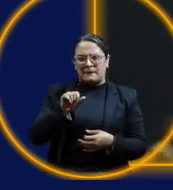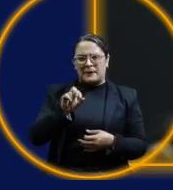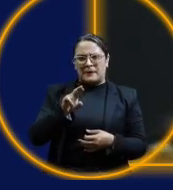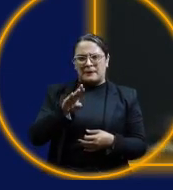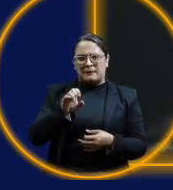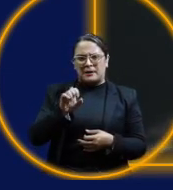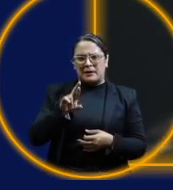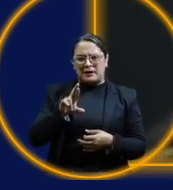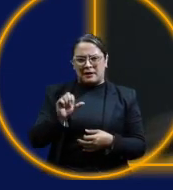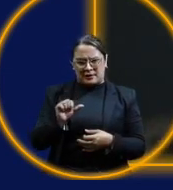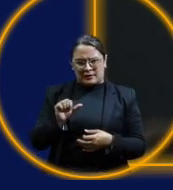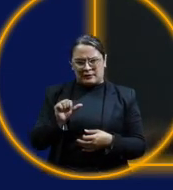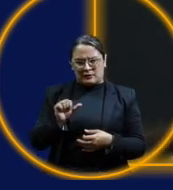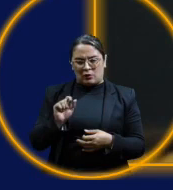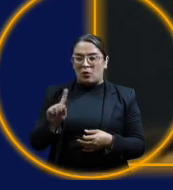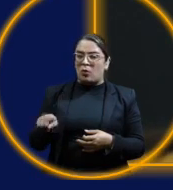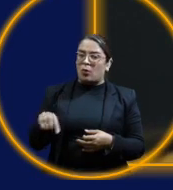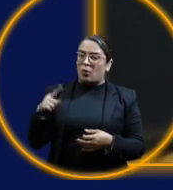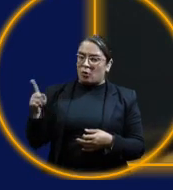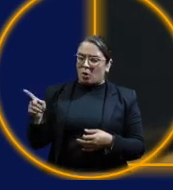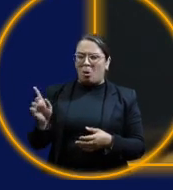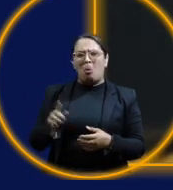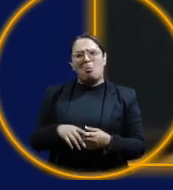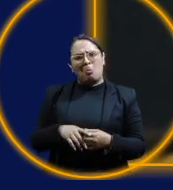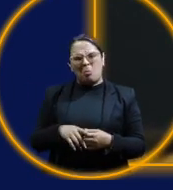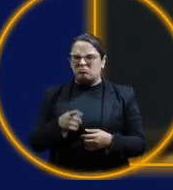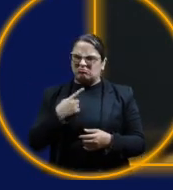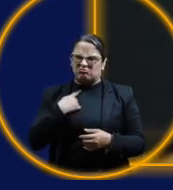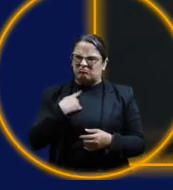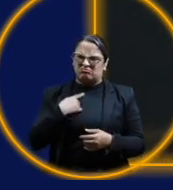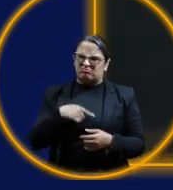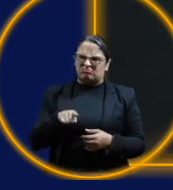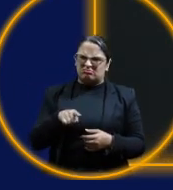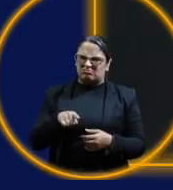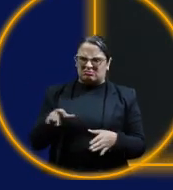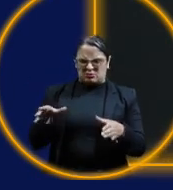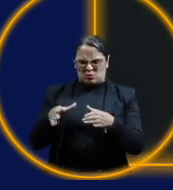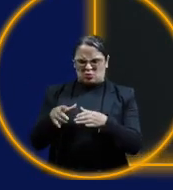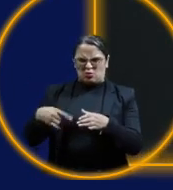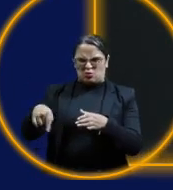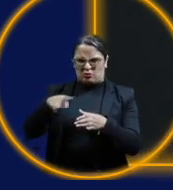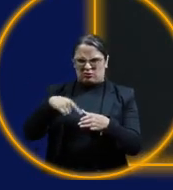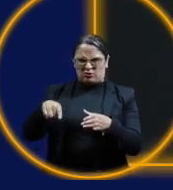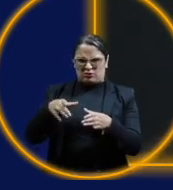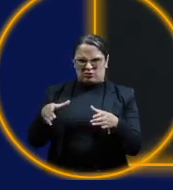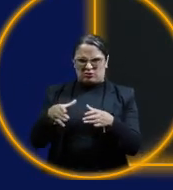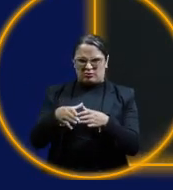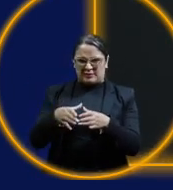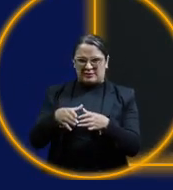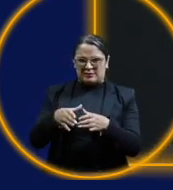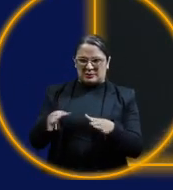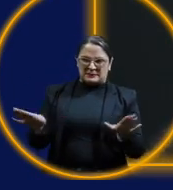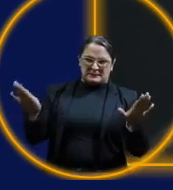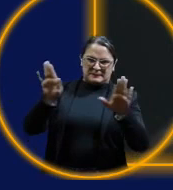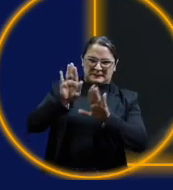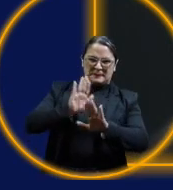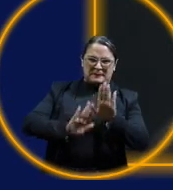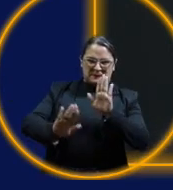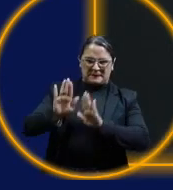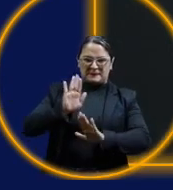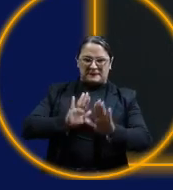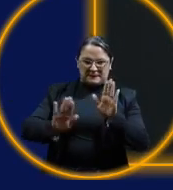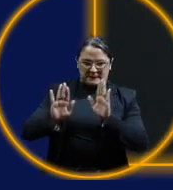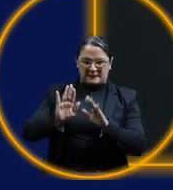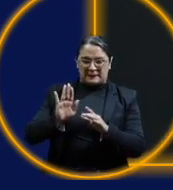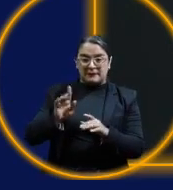beram y otra cosa es solamente decir que a m no me gustan los biner hay como una capa de protección de eso también hay un